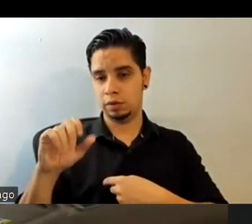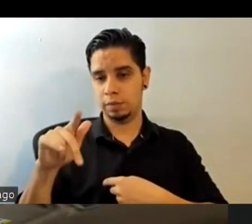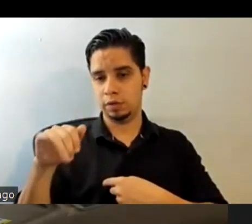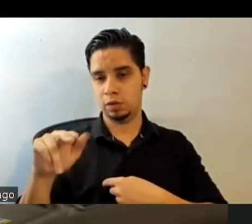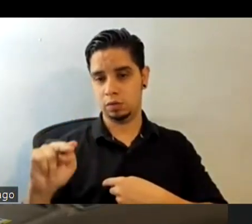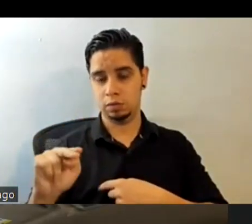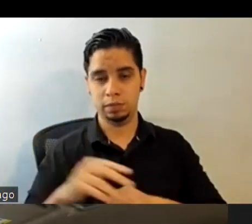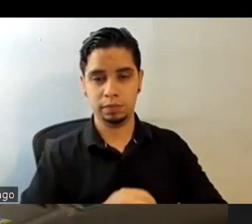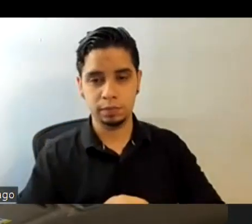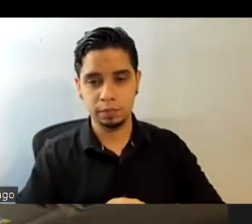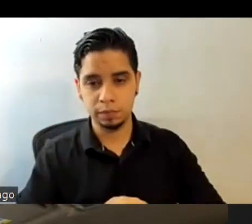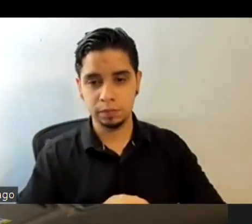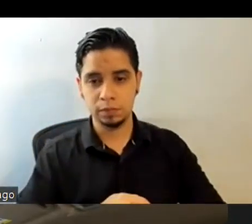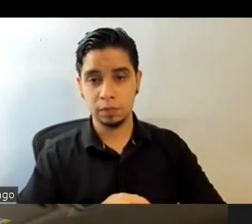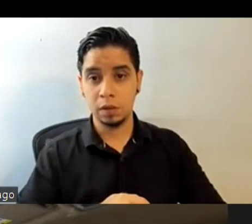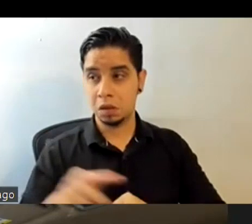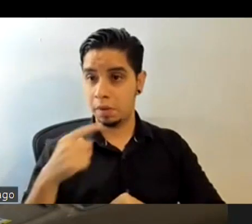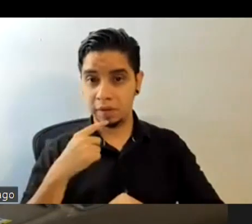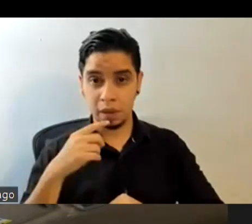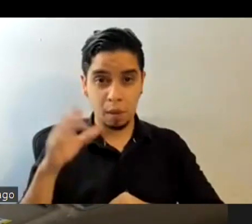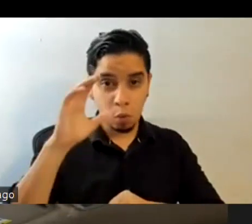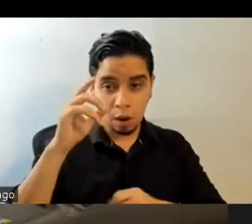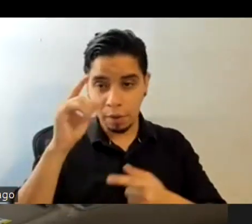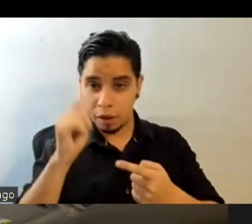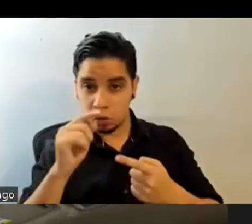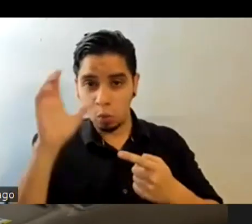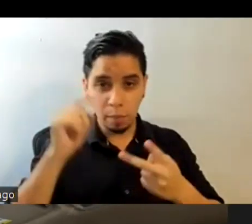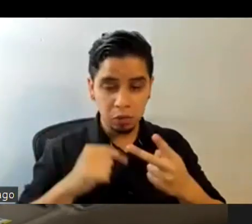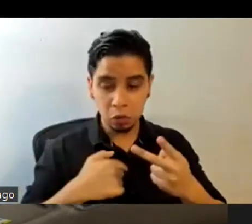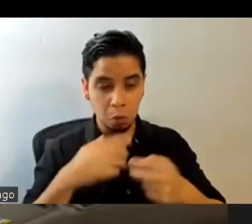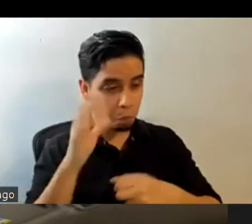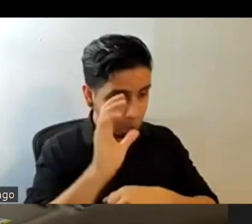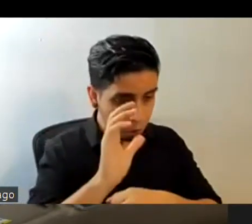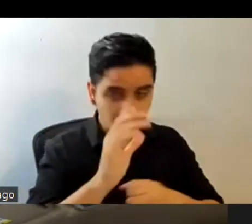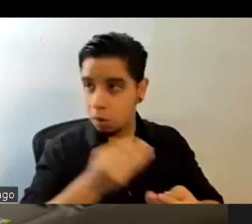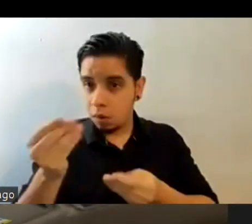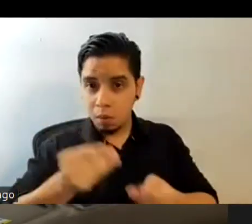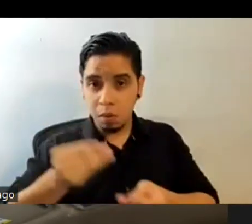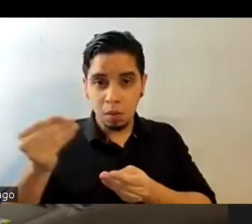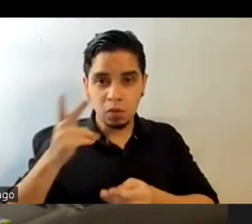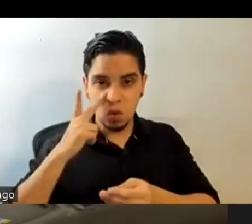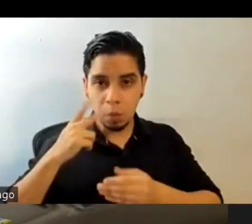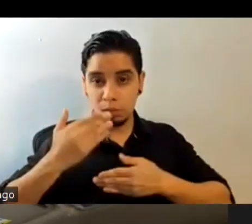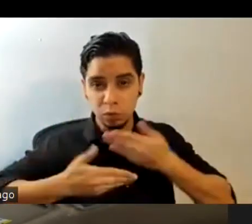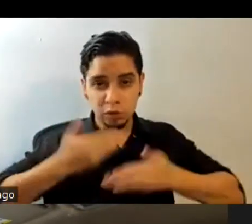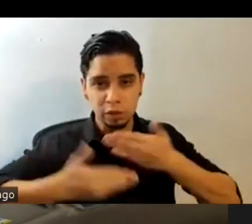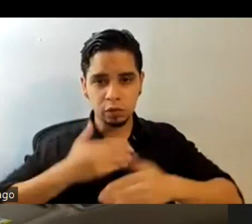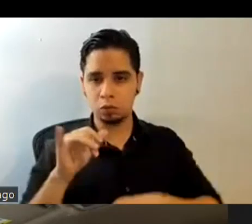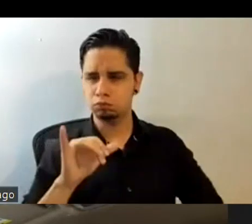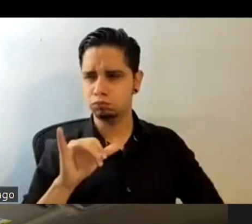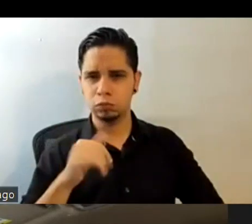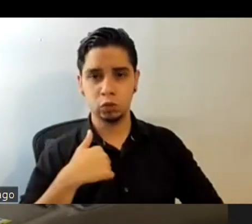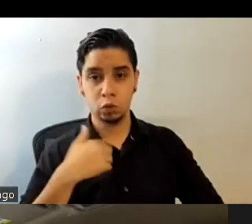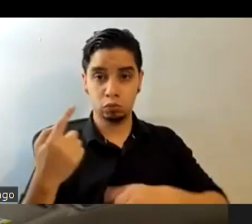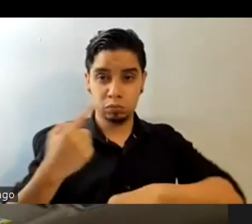tal cosa, búscame tal información, búscame aquello otro. Ajá. Y yo vi ese proceso que me gustó tanto que yo dije, algún día quiero hacerlo